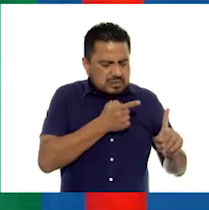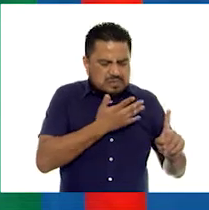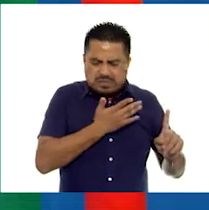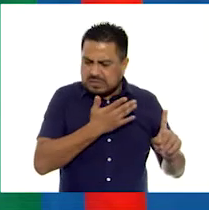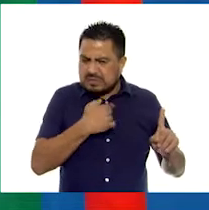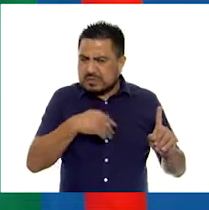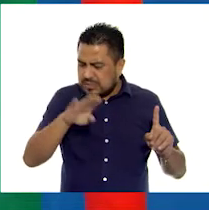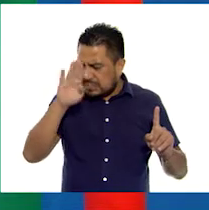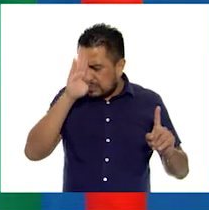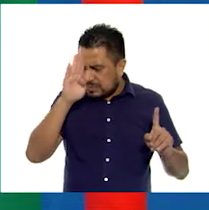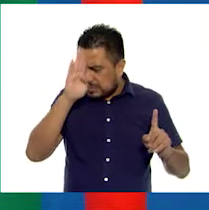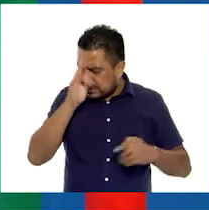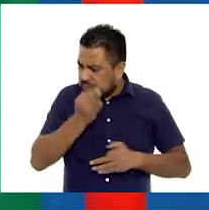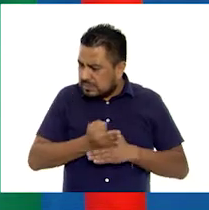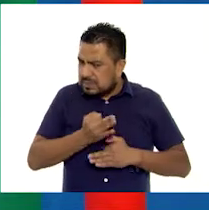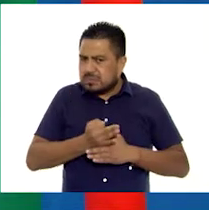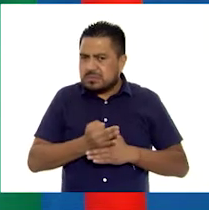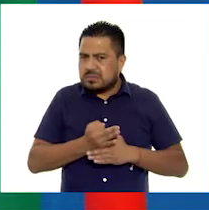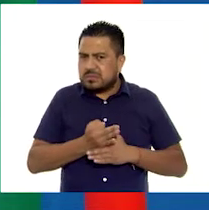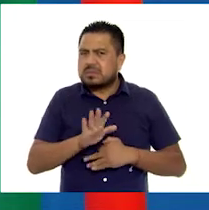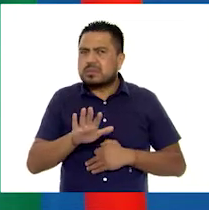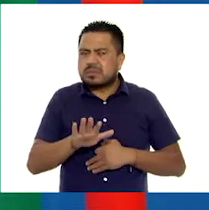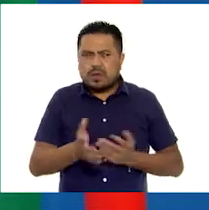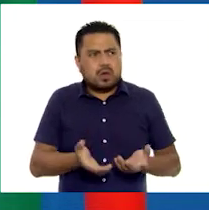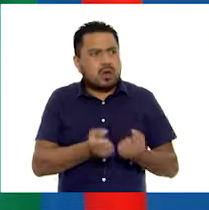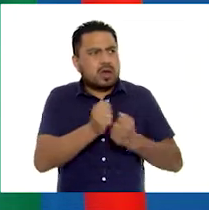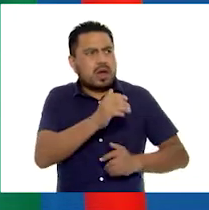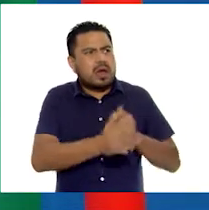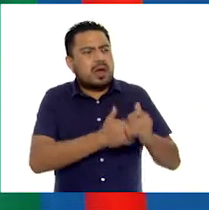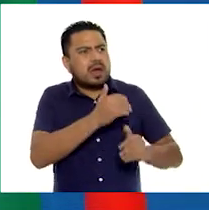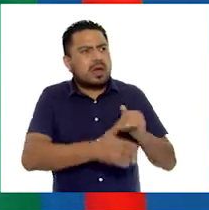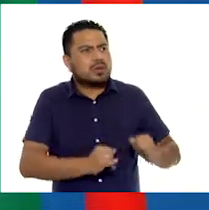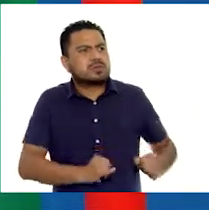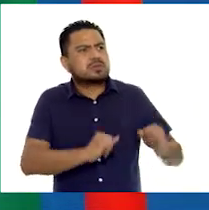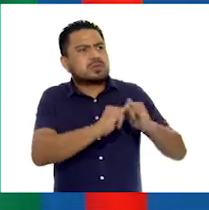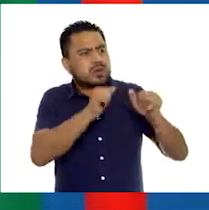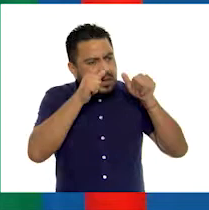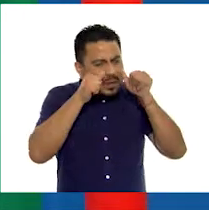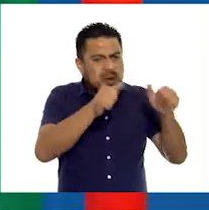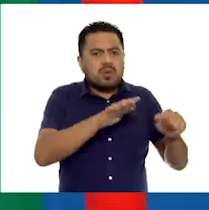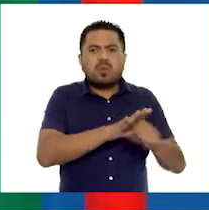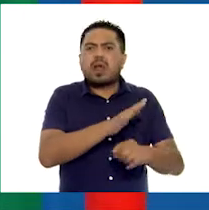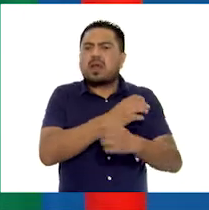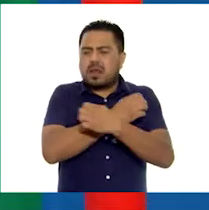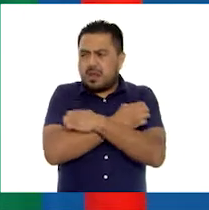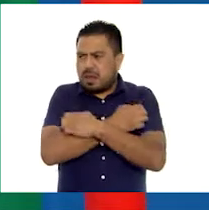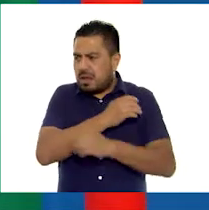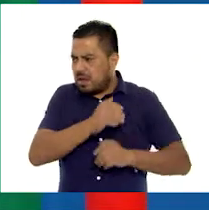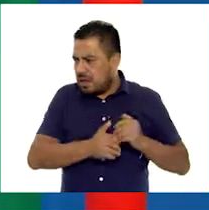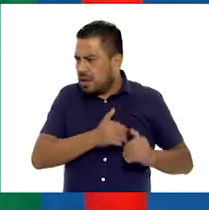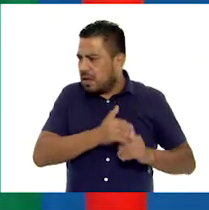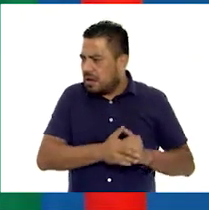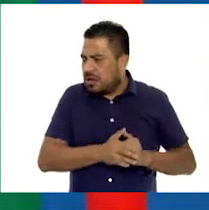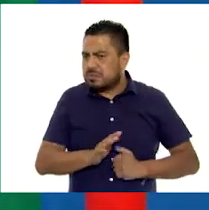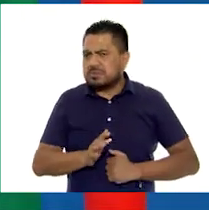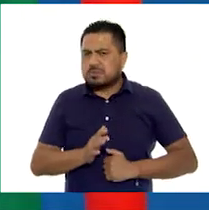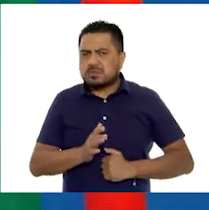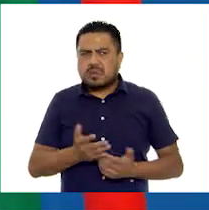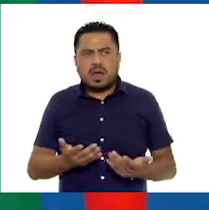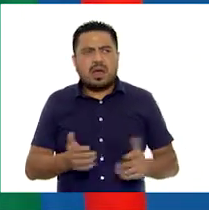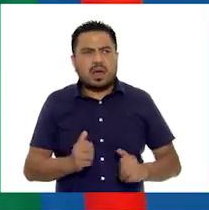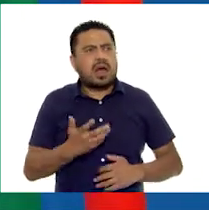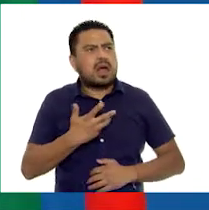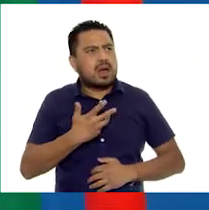pensar ya se había logrado concretar una institución dedicada a la educación ya había